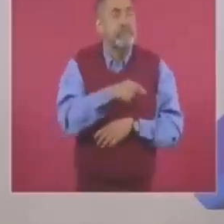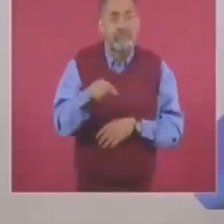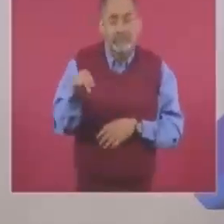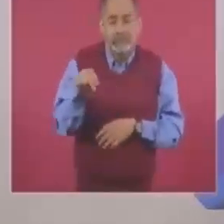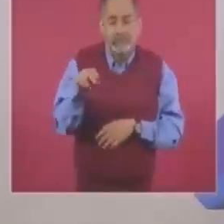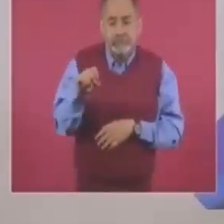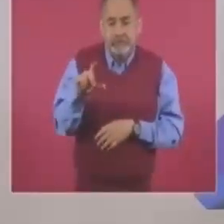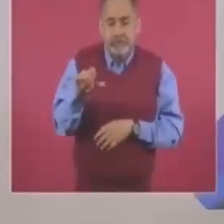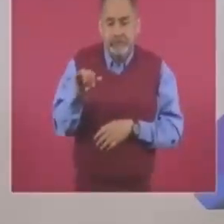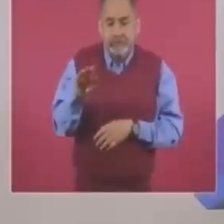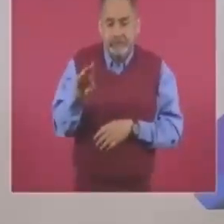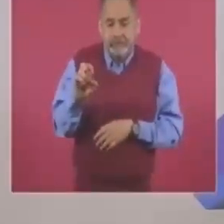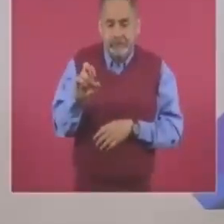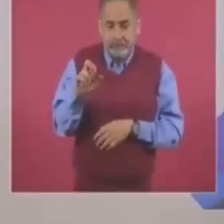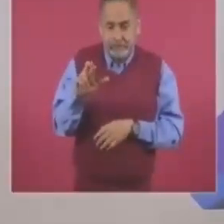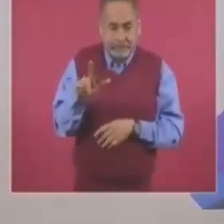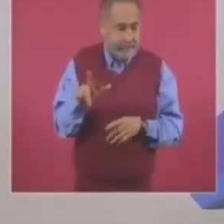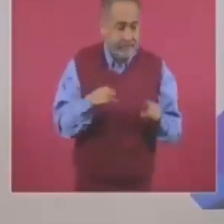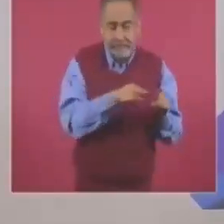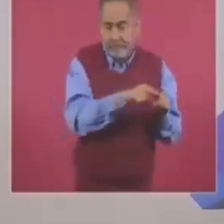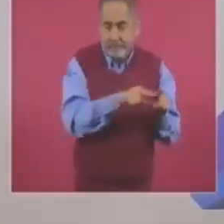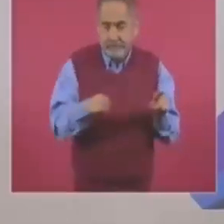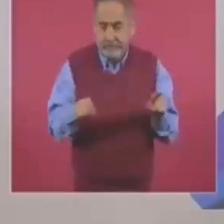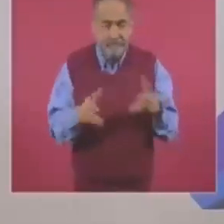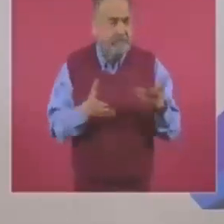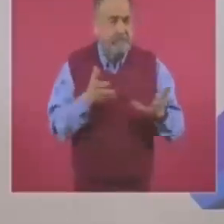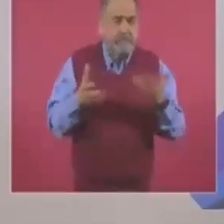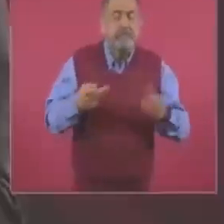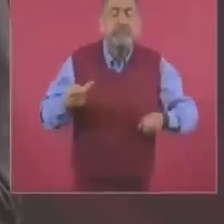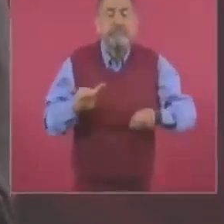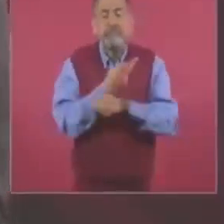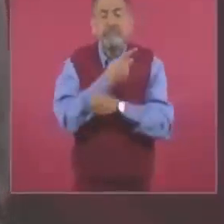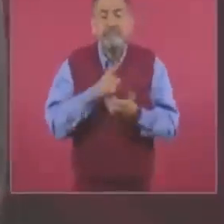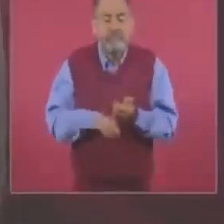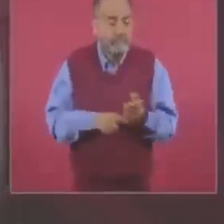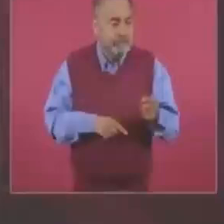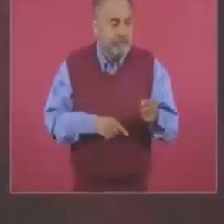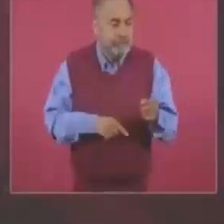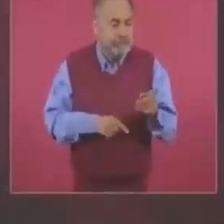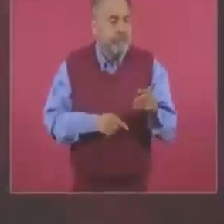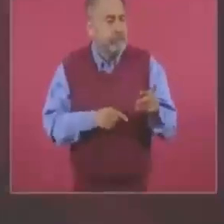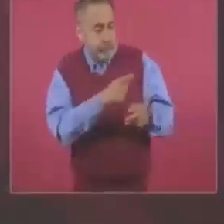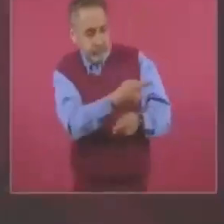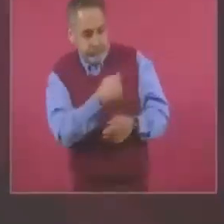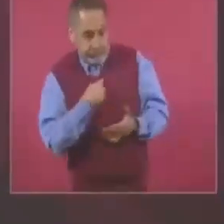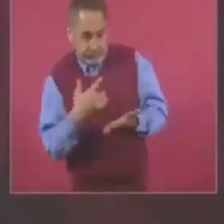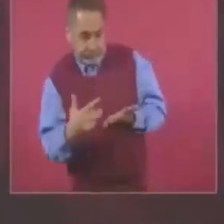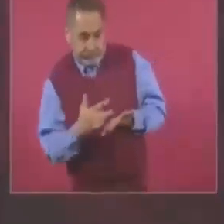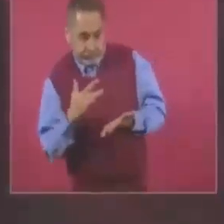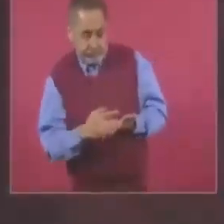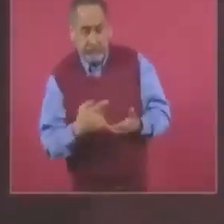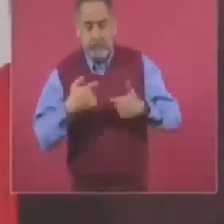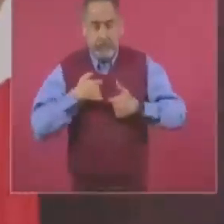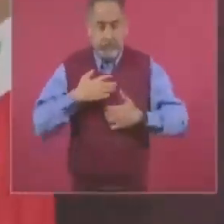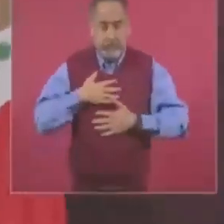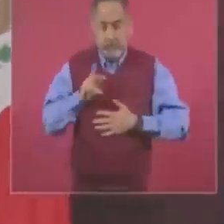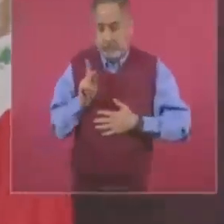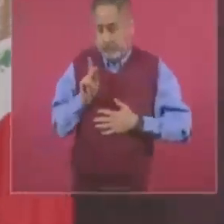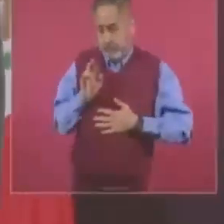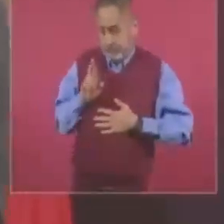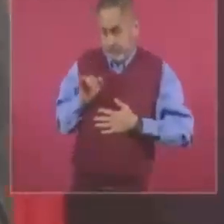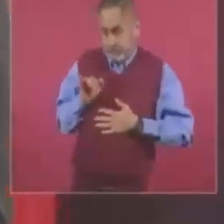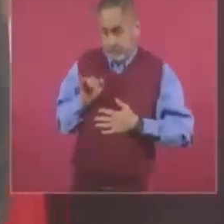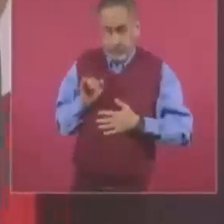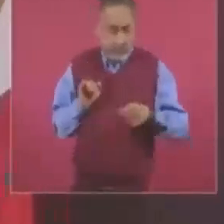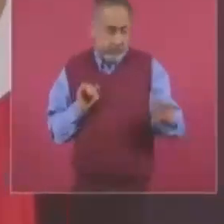González Guajardo, les sirvió para imponer lo que querían, que era un gobierno que regresara al sometimiento